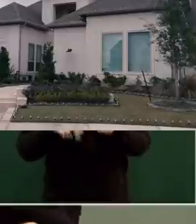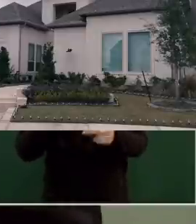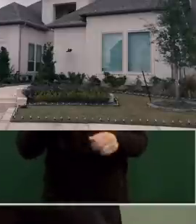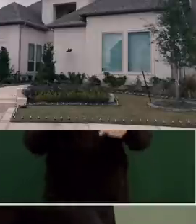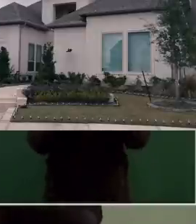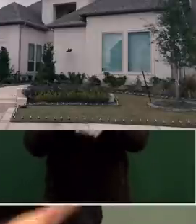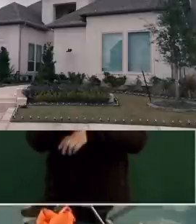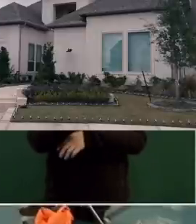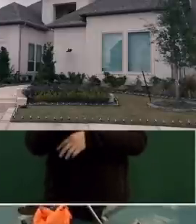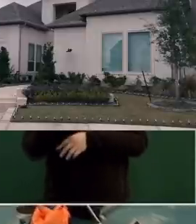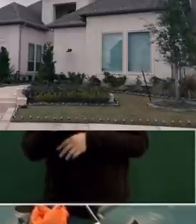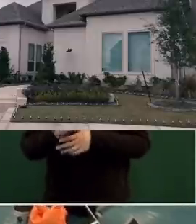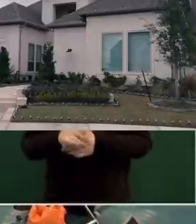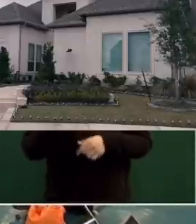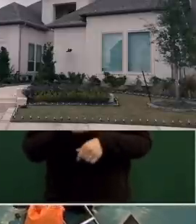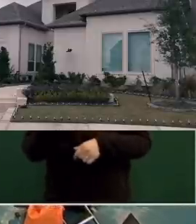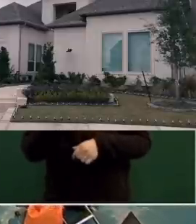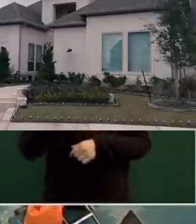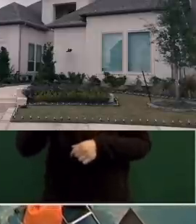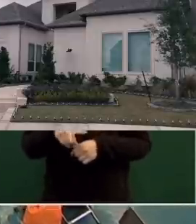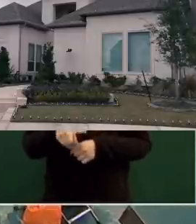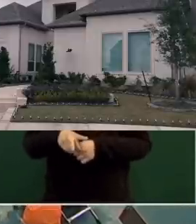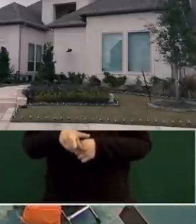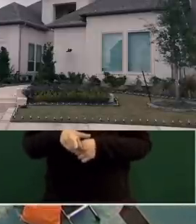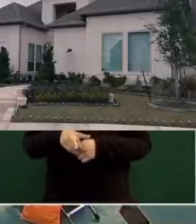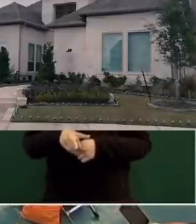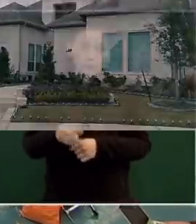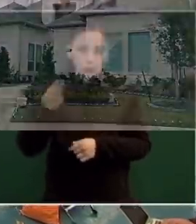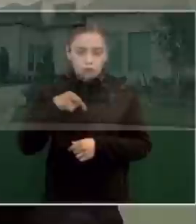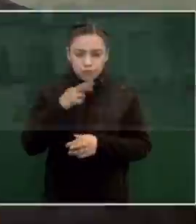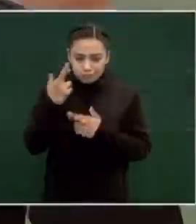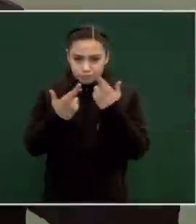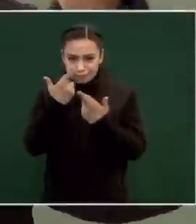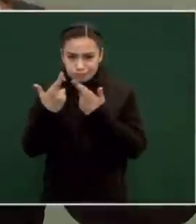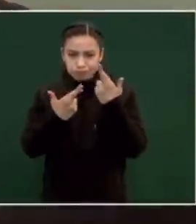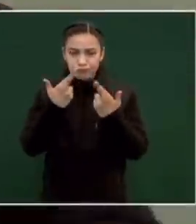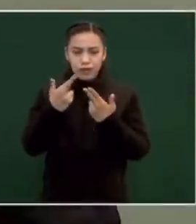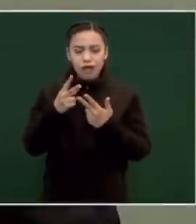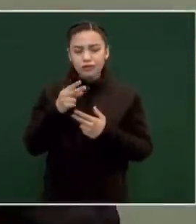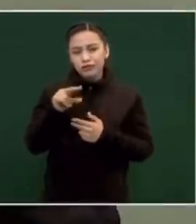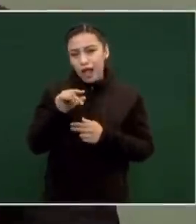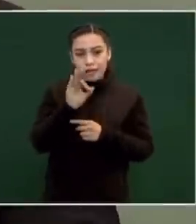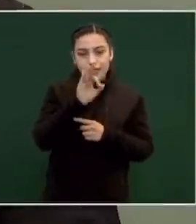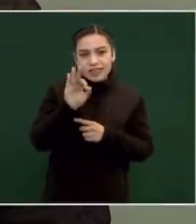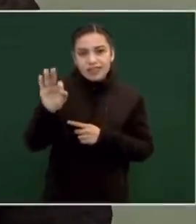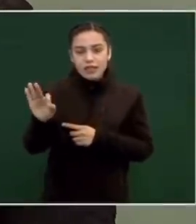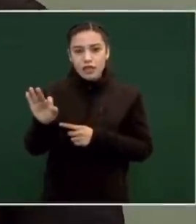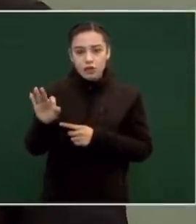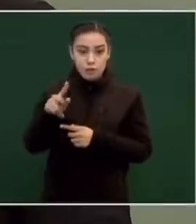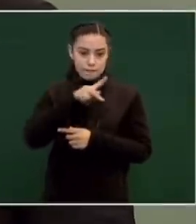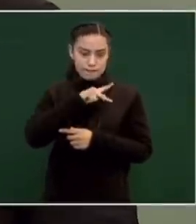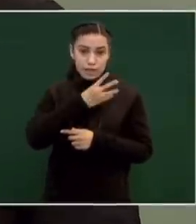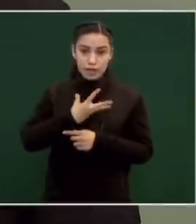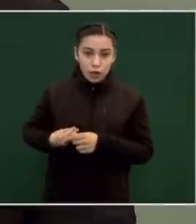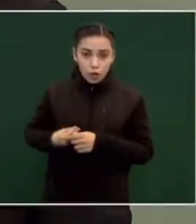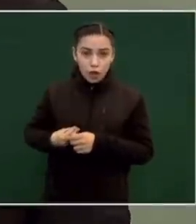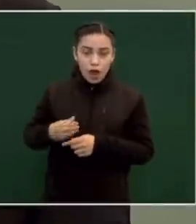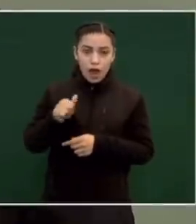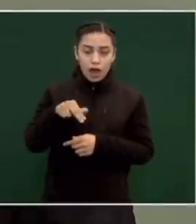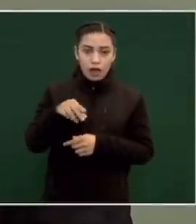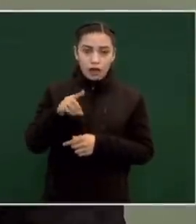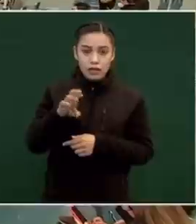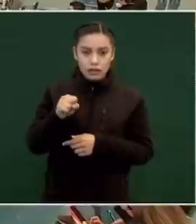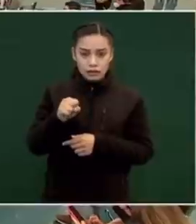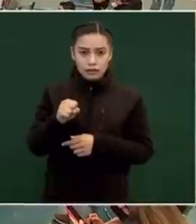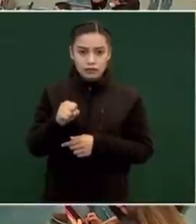¿qué? En sentido estricto, si lo analizamos, pues no es atacar a mi hijo Andrés por los chocolates